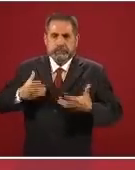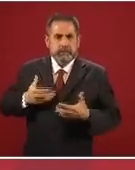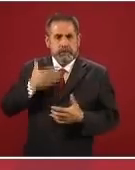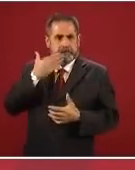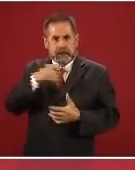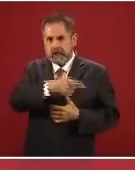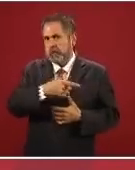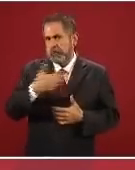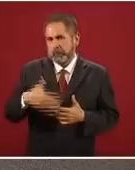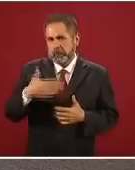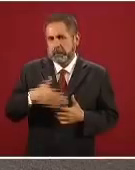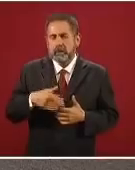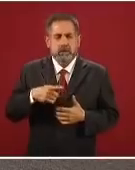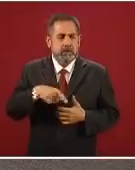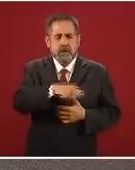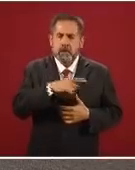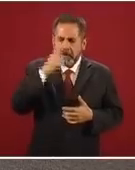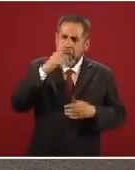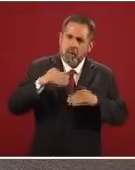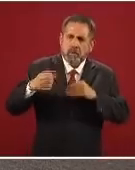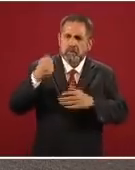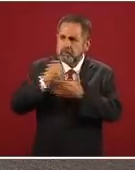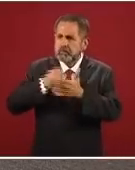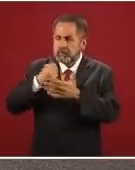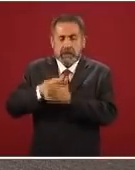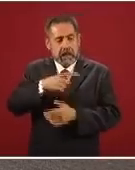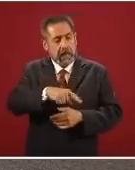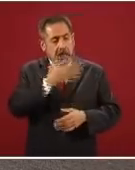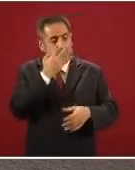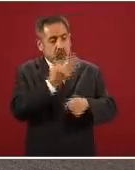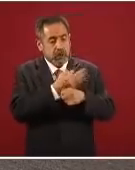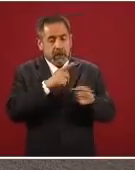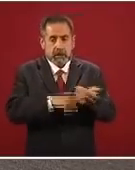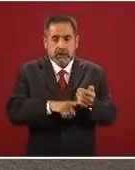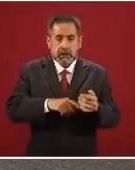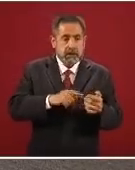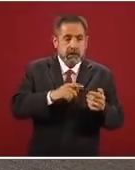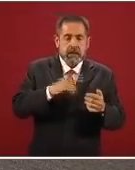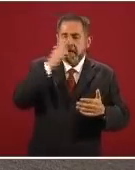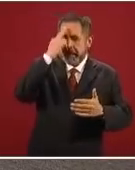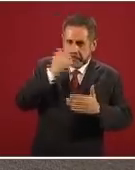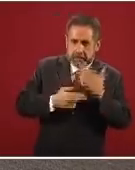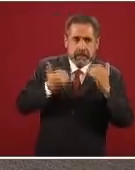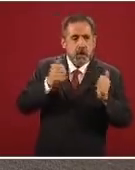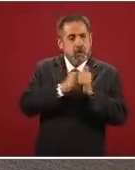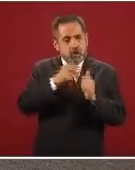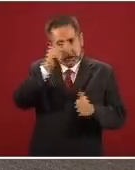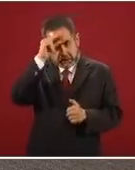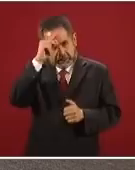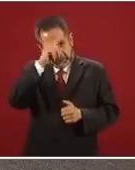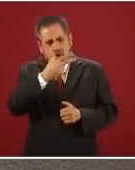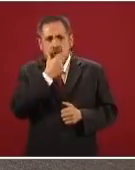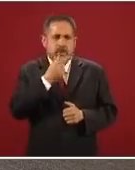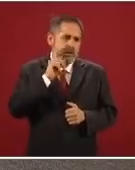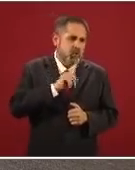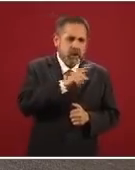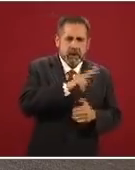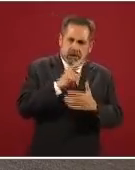en todos los movimientos, además rebeldes e inteligentes, mujeres y